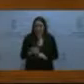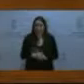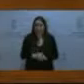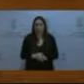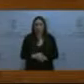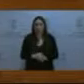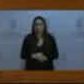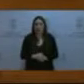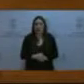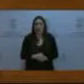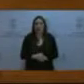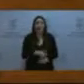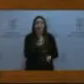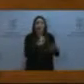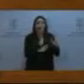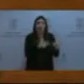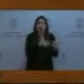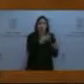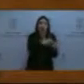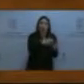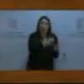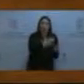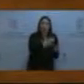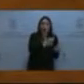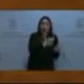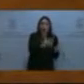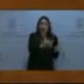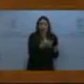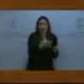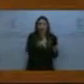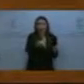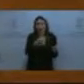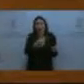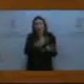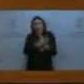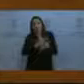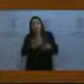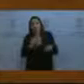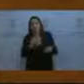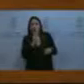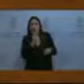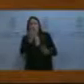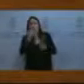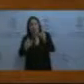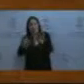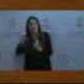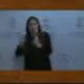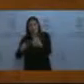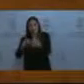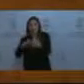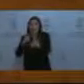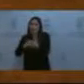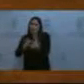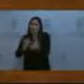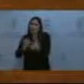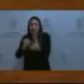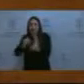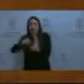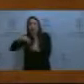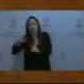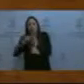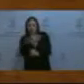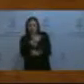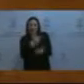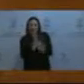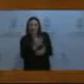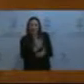aquello que no pagan los defraudadores lo tienen que pagar, lo tienen que sufragar los que cumplen con sus obligaciones tributarias. No queremos tampoco desde